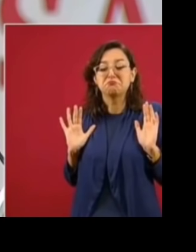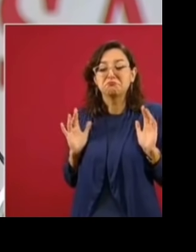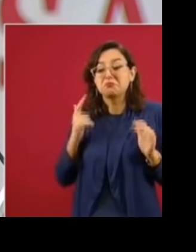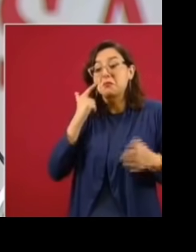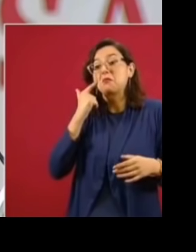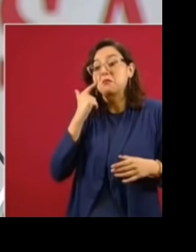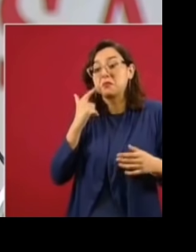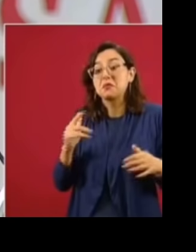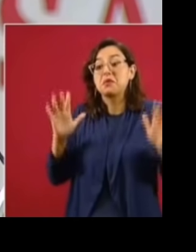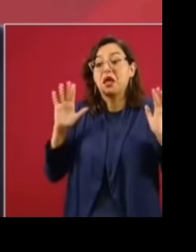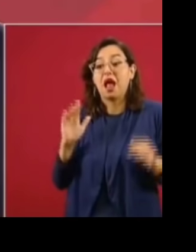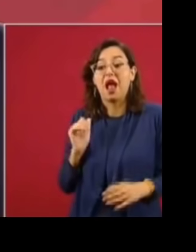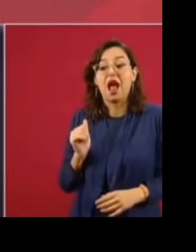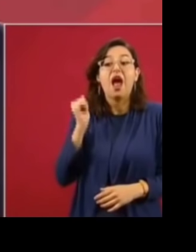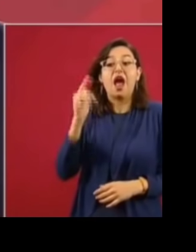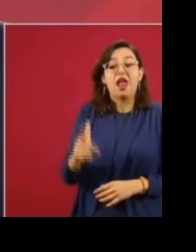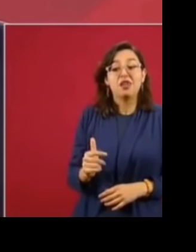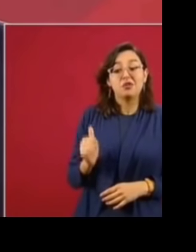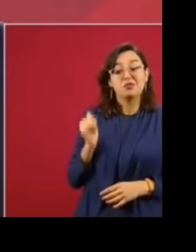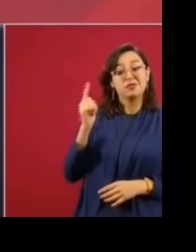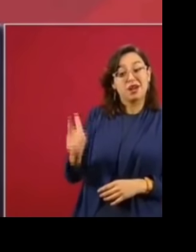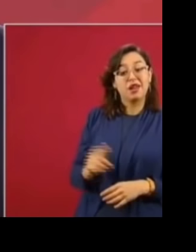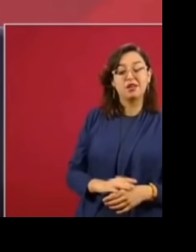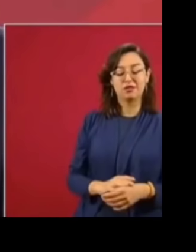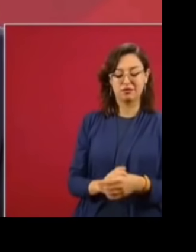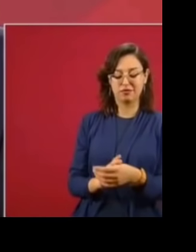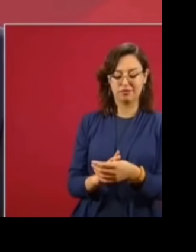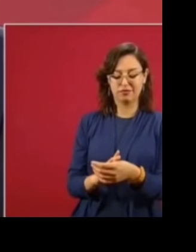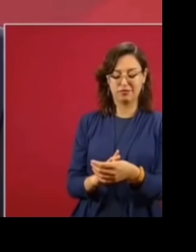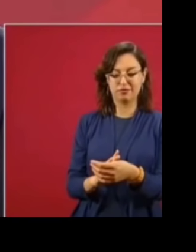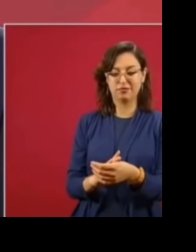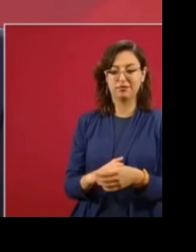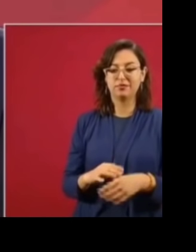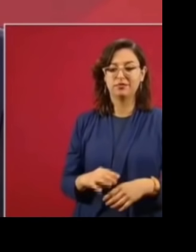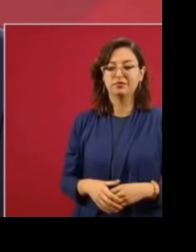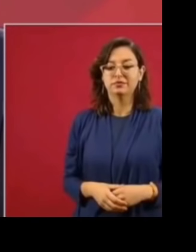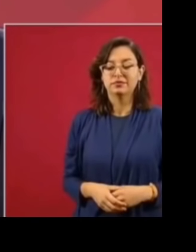¿Quién sabe qué les pasa? Están